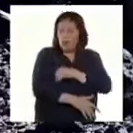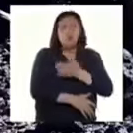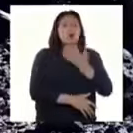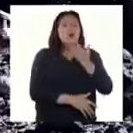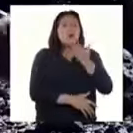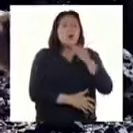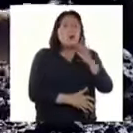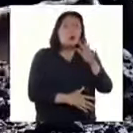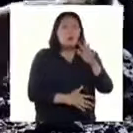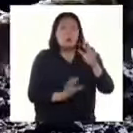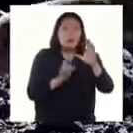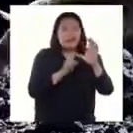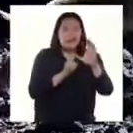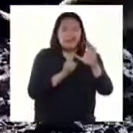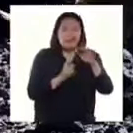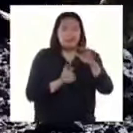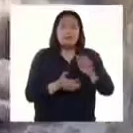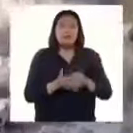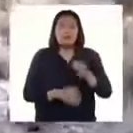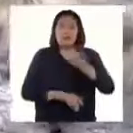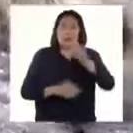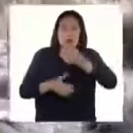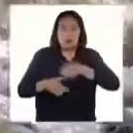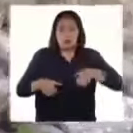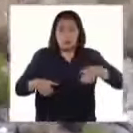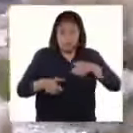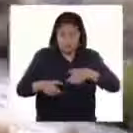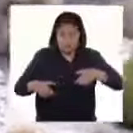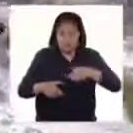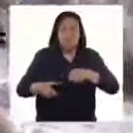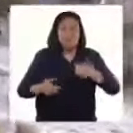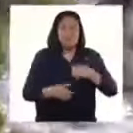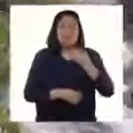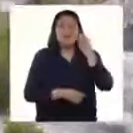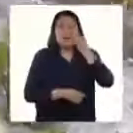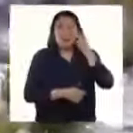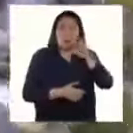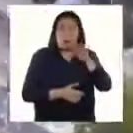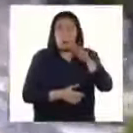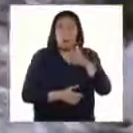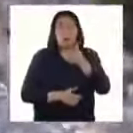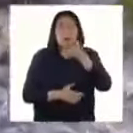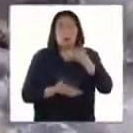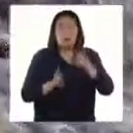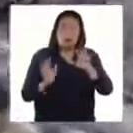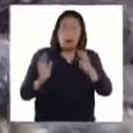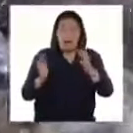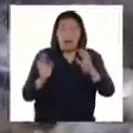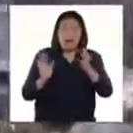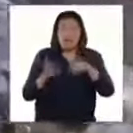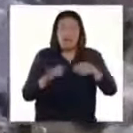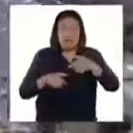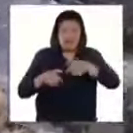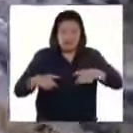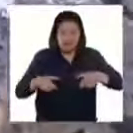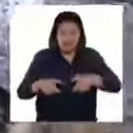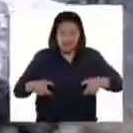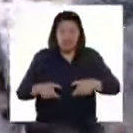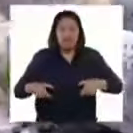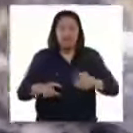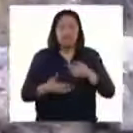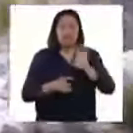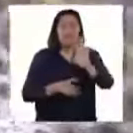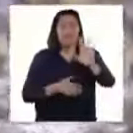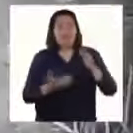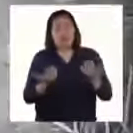color gris cenizo, con manchas verticales marrones amarillentas que dan la sensación de franjas continuas en